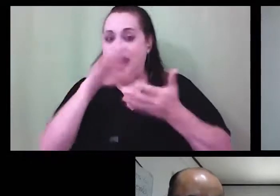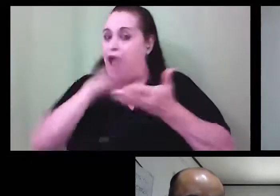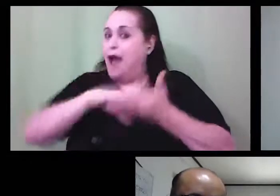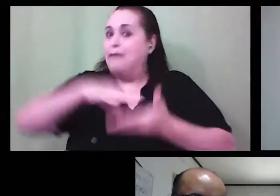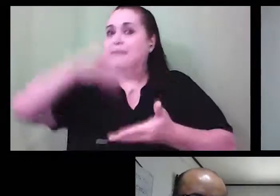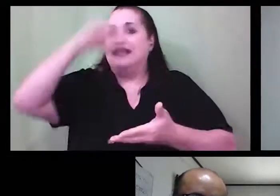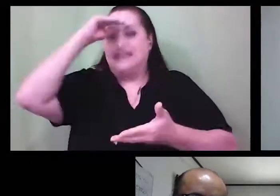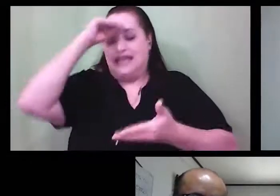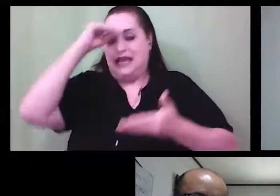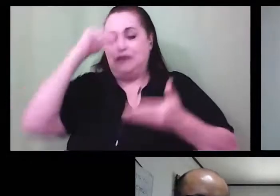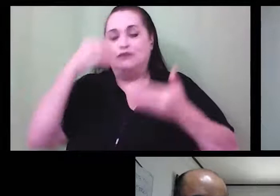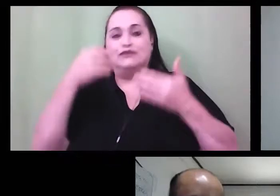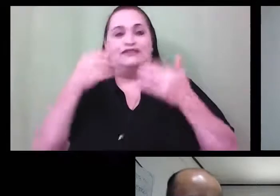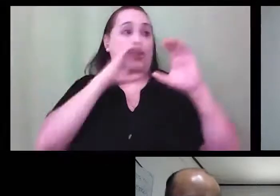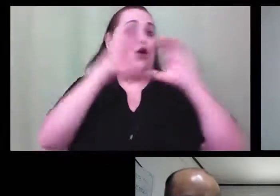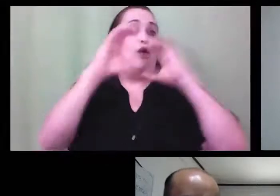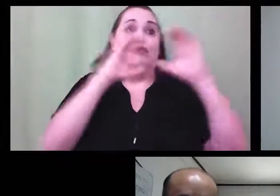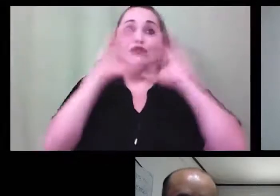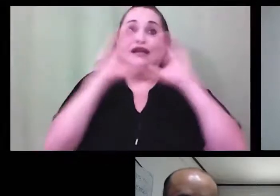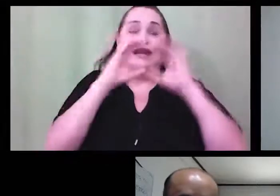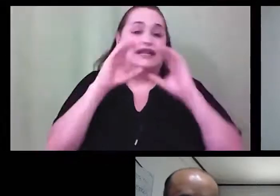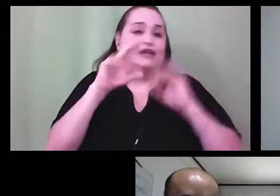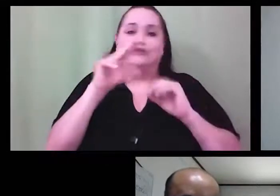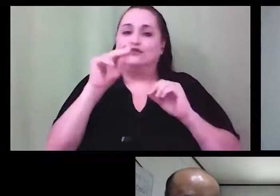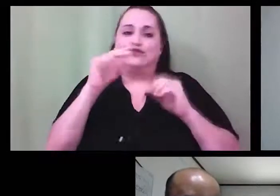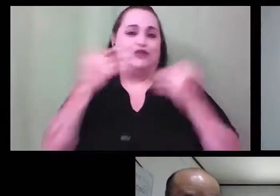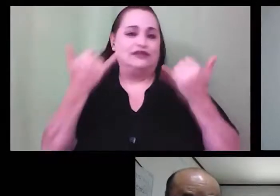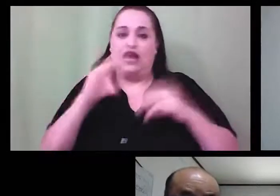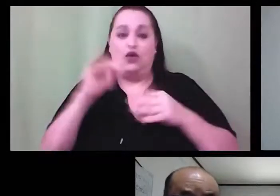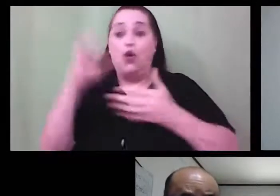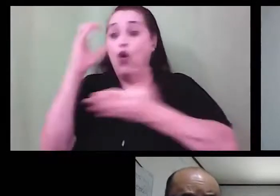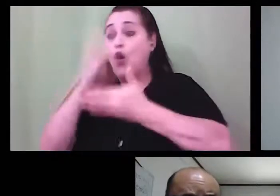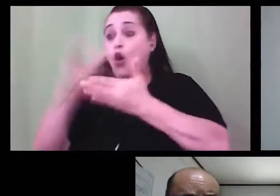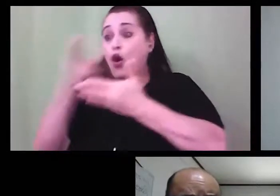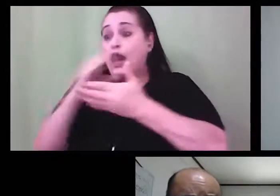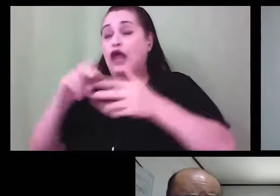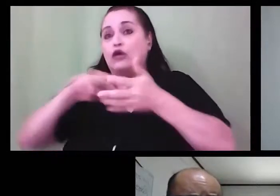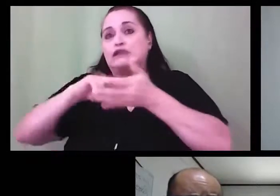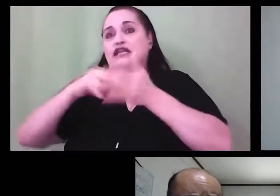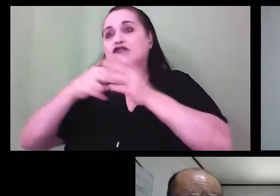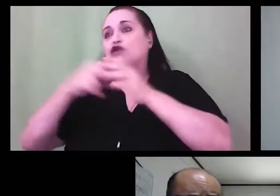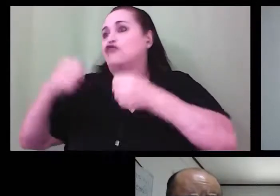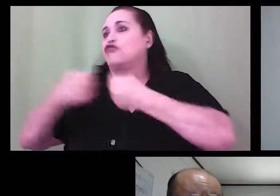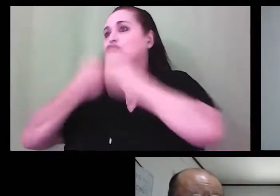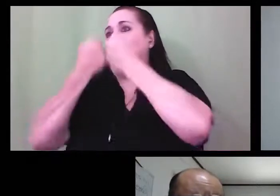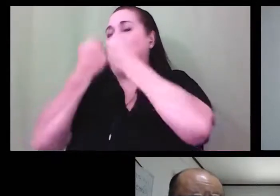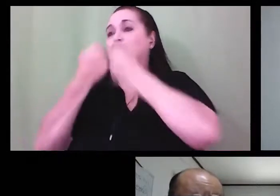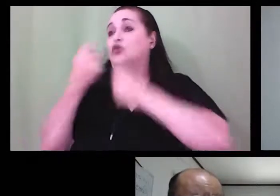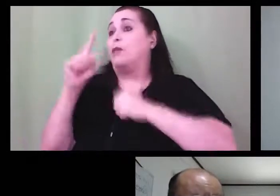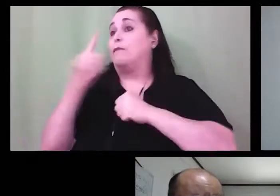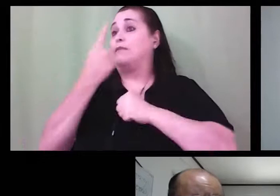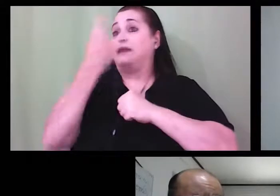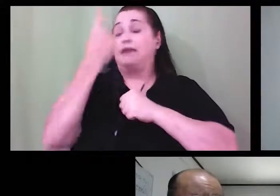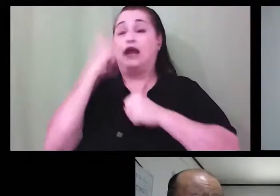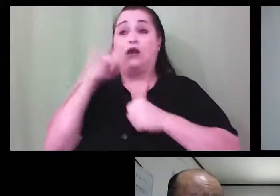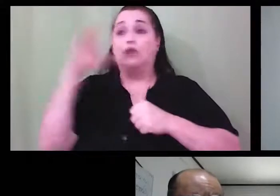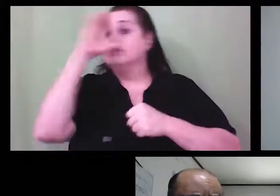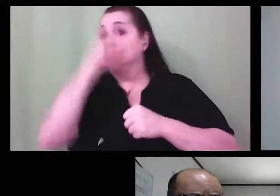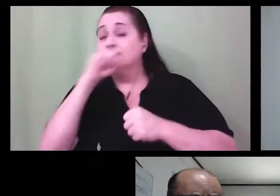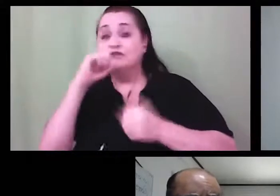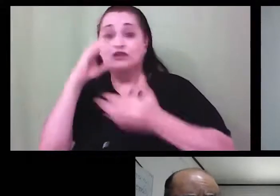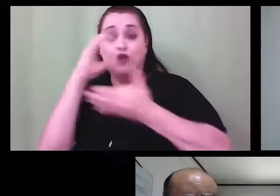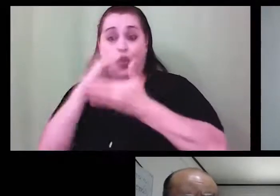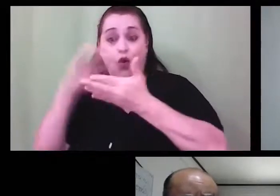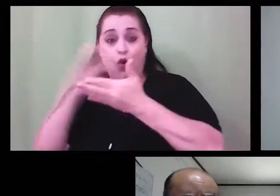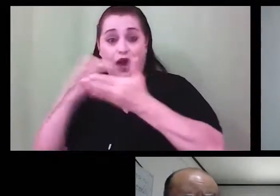no fuimos comunicativos. Sí, de hecho, el colegio fue un reto, porque lo primero que nos dimos cuenta es el colegio